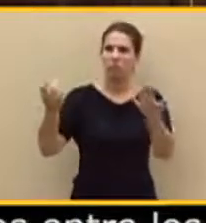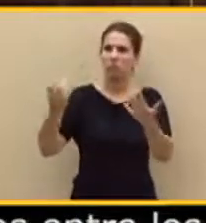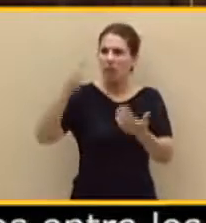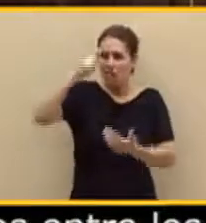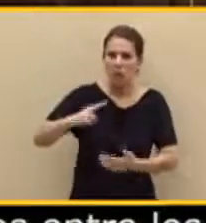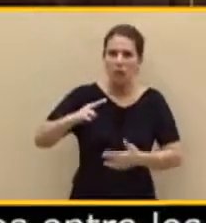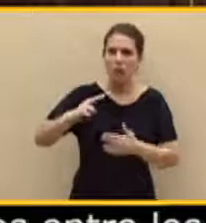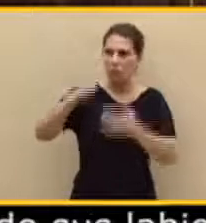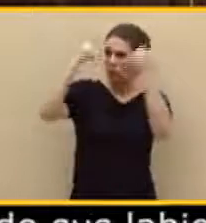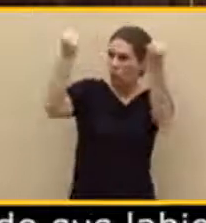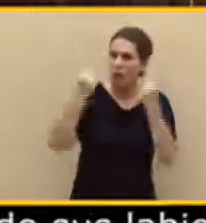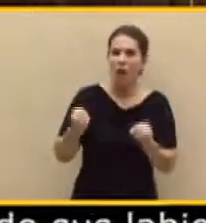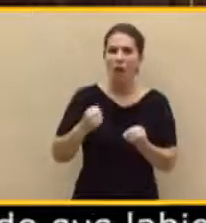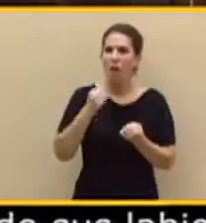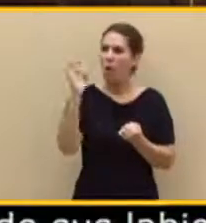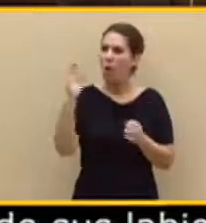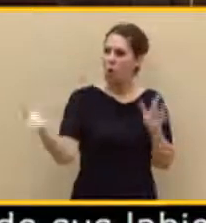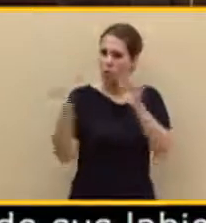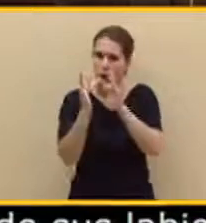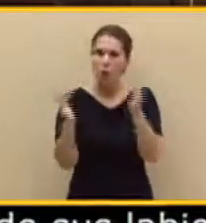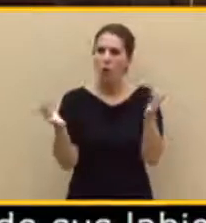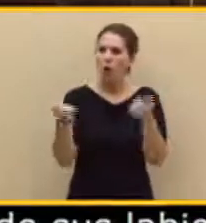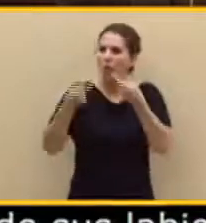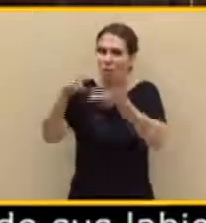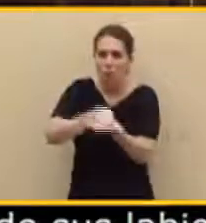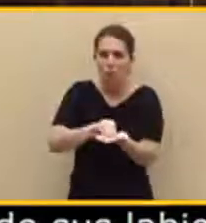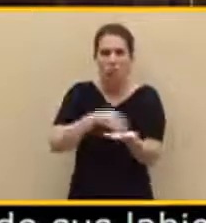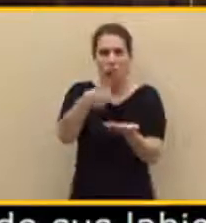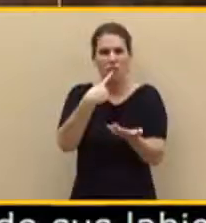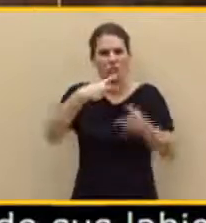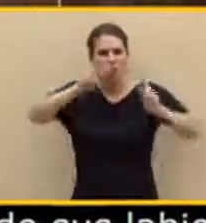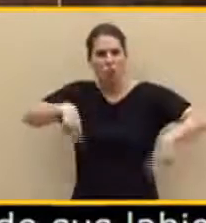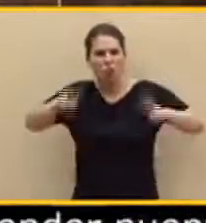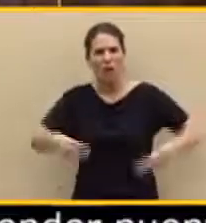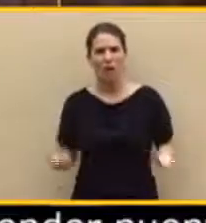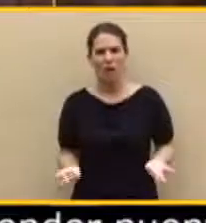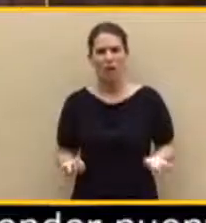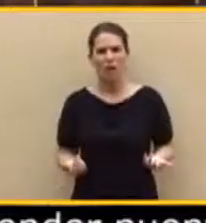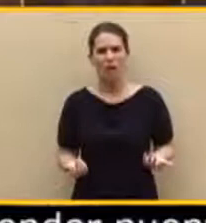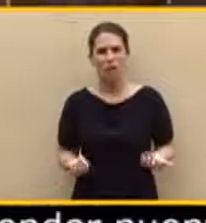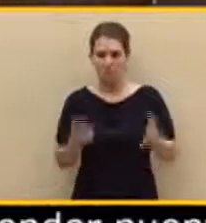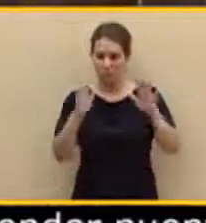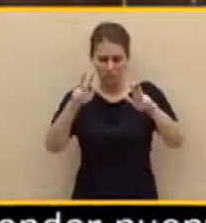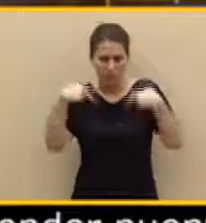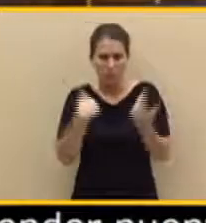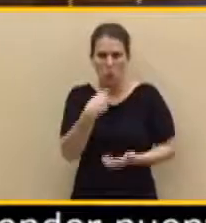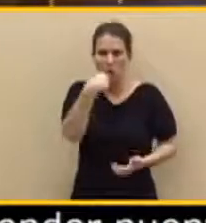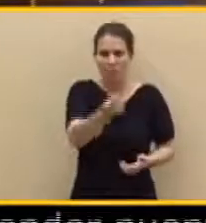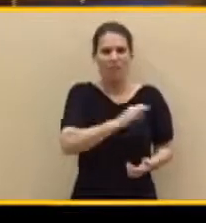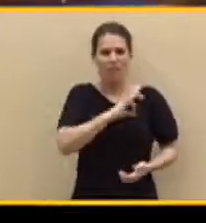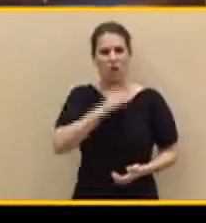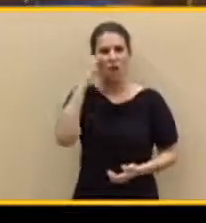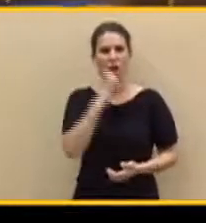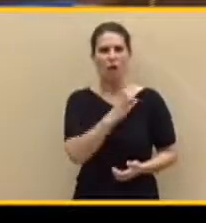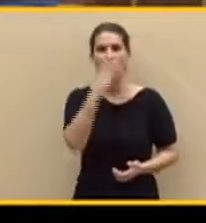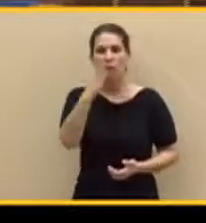nunca tender puentes, nunca aportar soluciones, señorías. Déjeme que se lo diga, señor Rajoy,